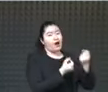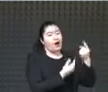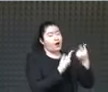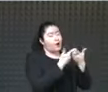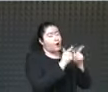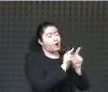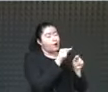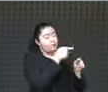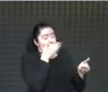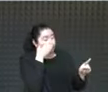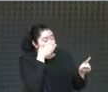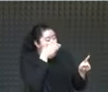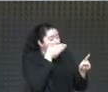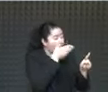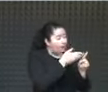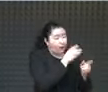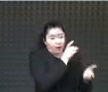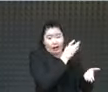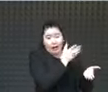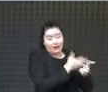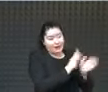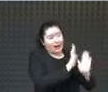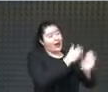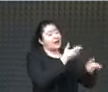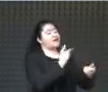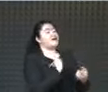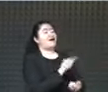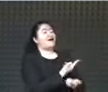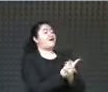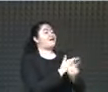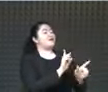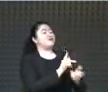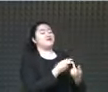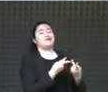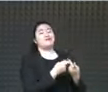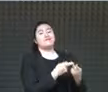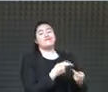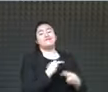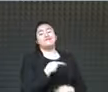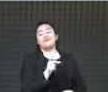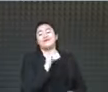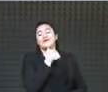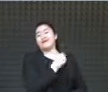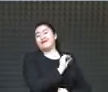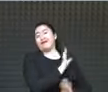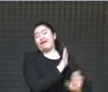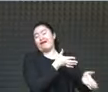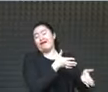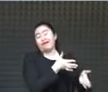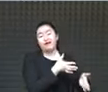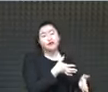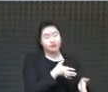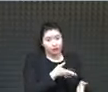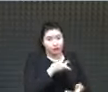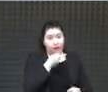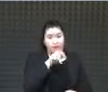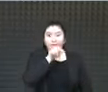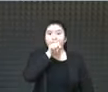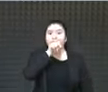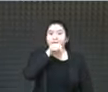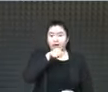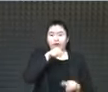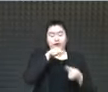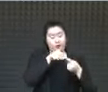sector donde supuestamente salían de la pobreza, que en realidad estaban hechos los programas basados en los indicadores, es decir,